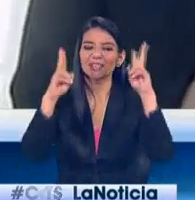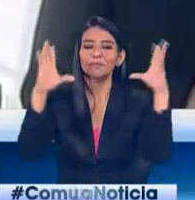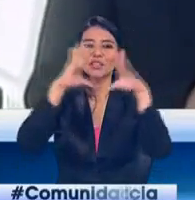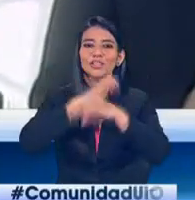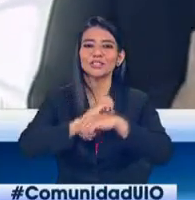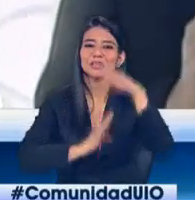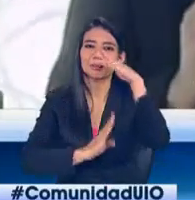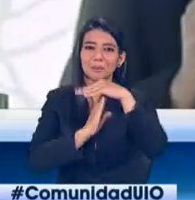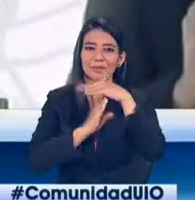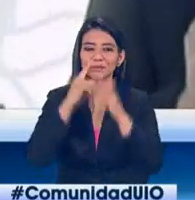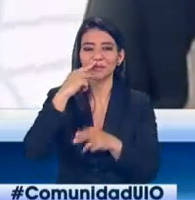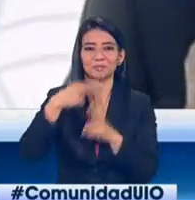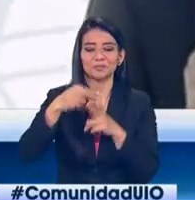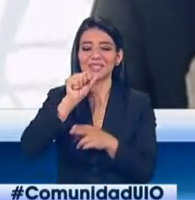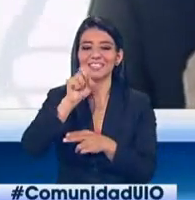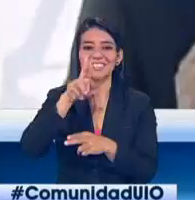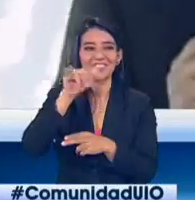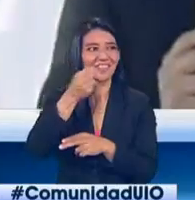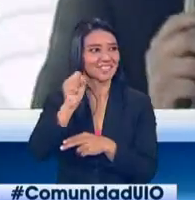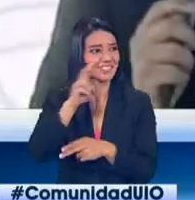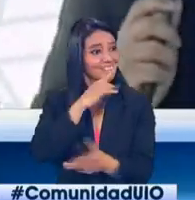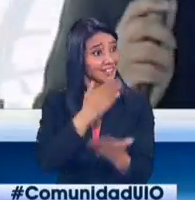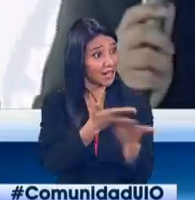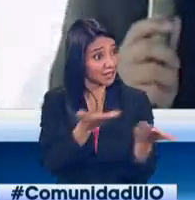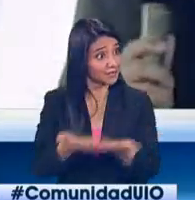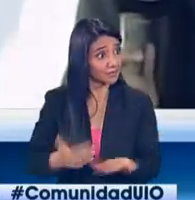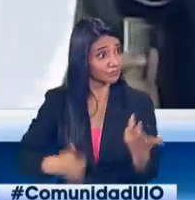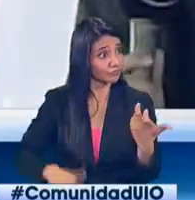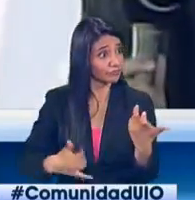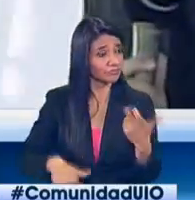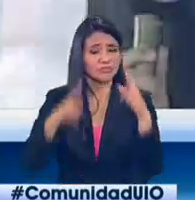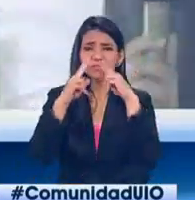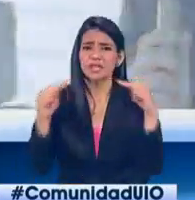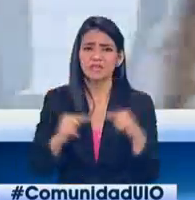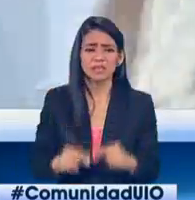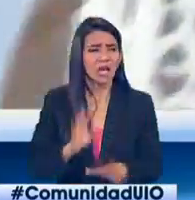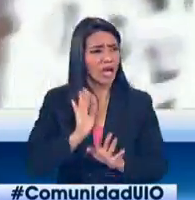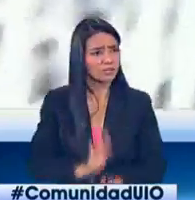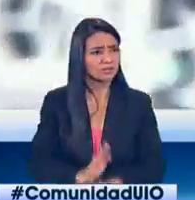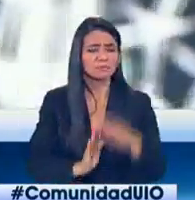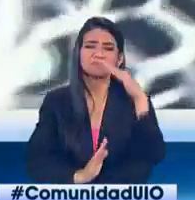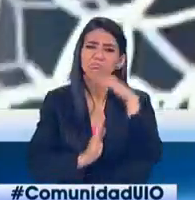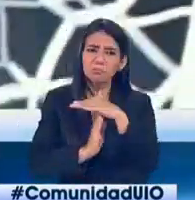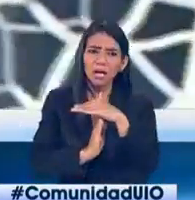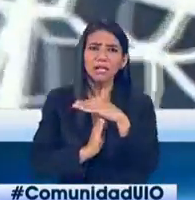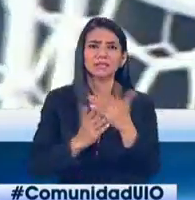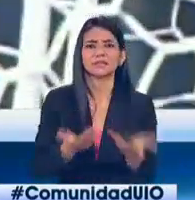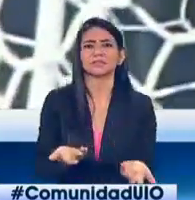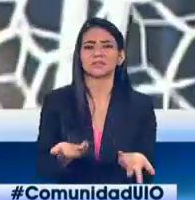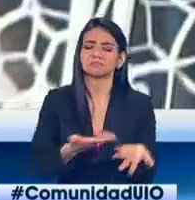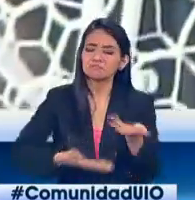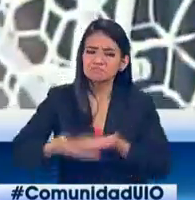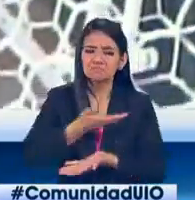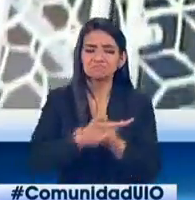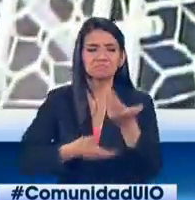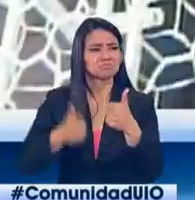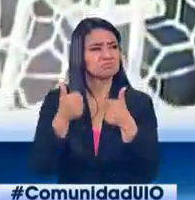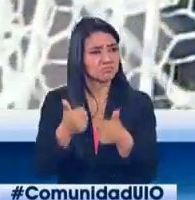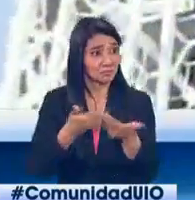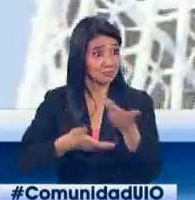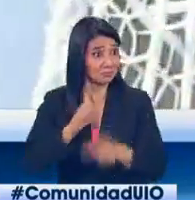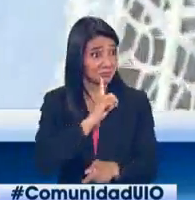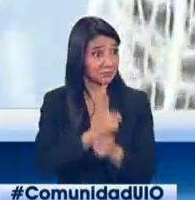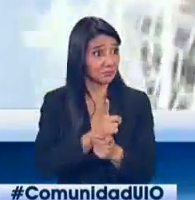por Sebastián García. Sebastián, gracias por venir. La Navidad es esto, ¿no? Una época de paz, de estar bien con todos, de